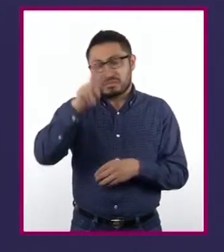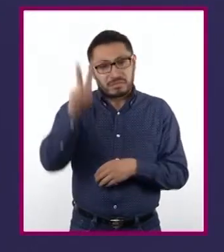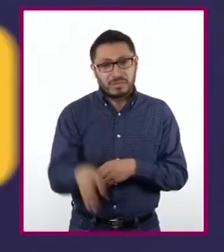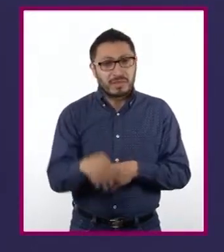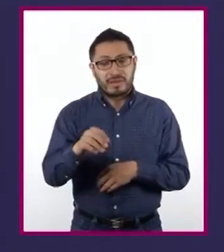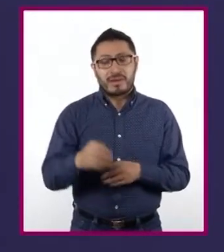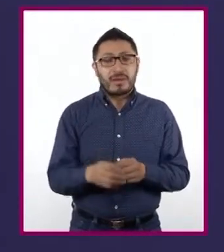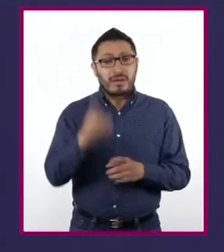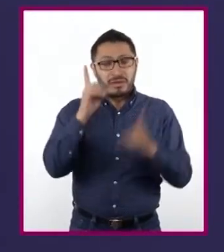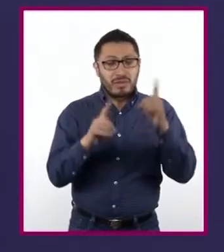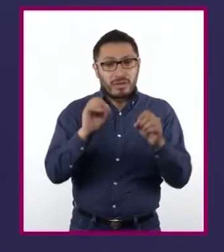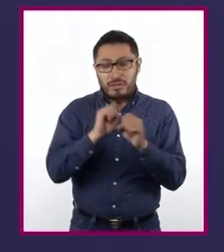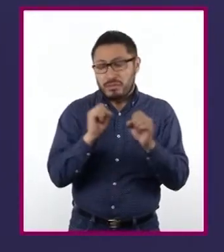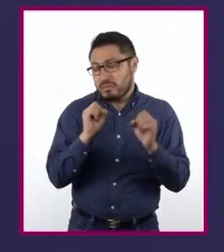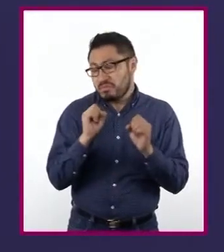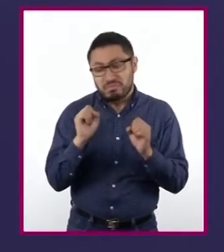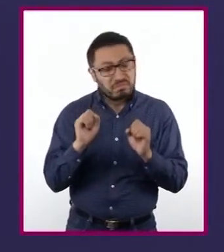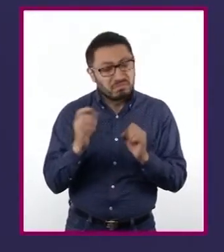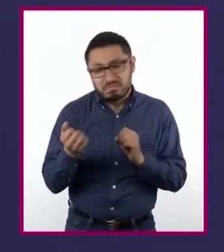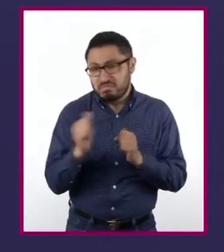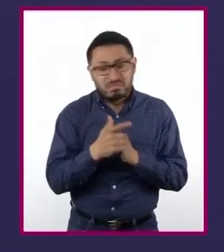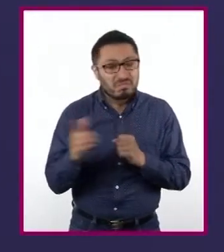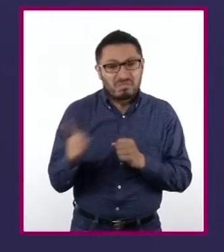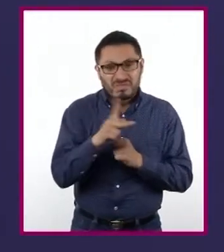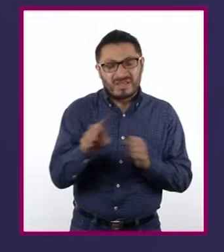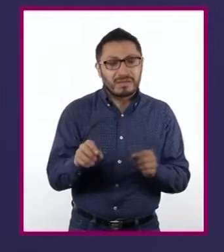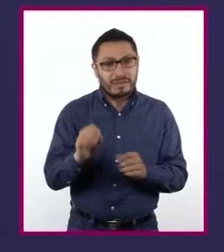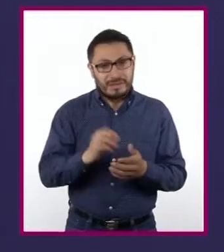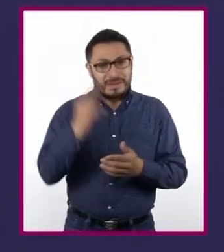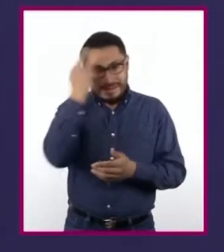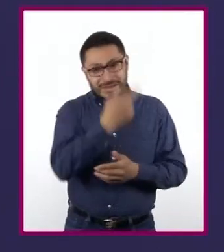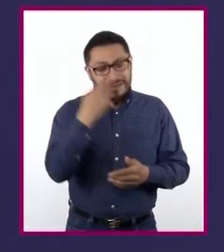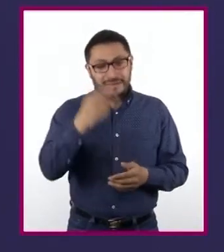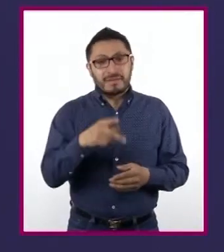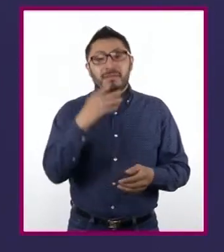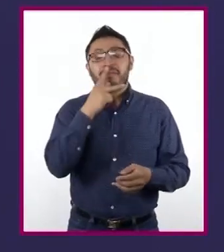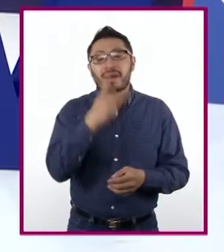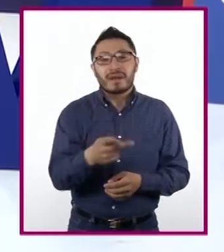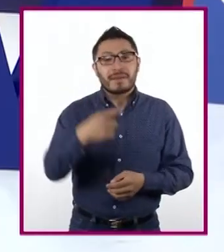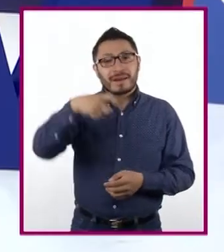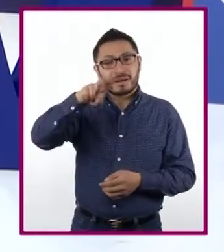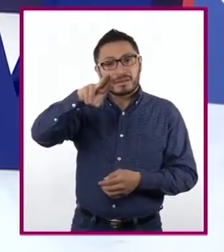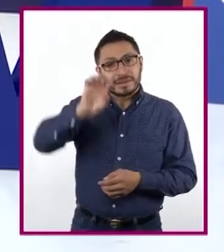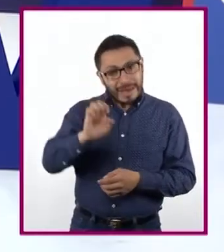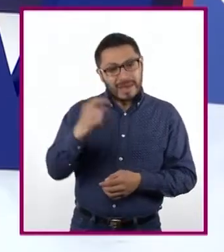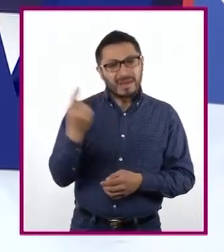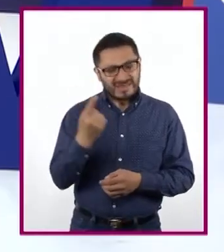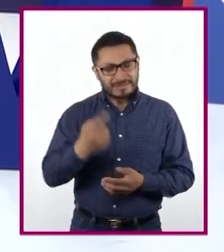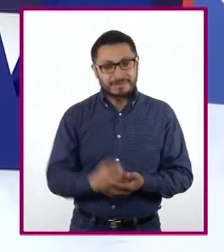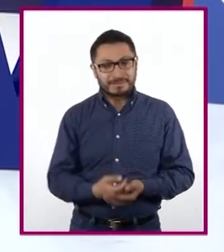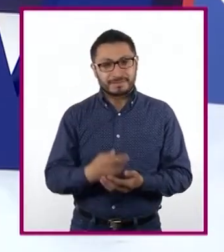inciertos o deseo. Para utilizarlo podemos anteponer la palabra que. Pretérito del subjuntivo.